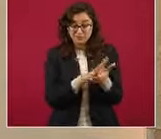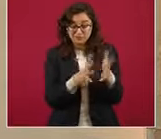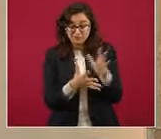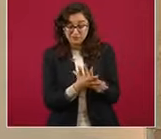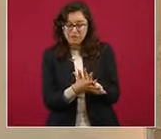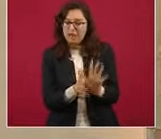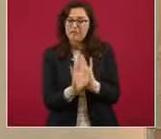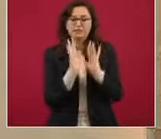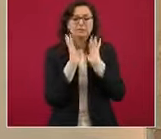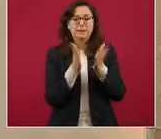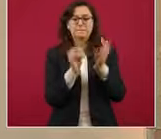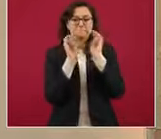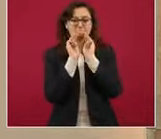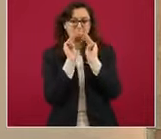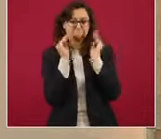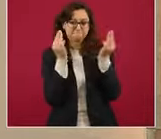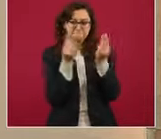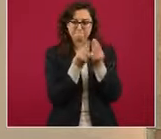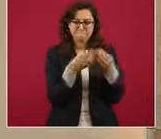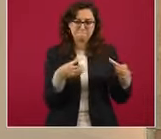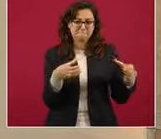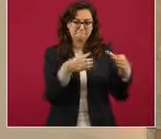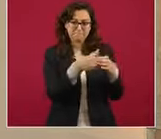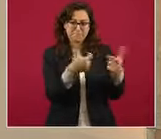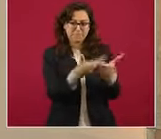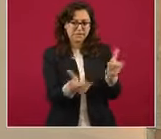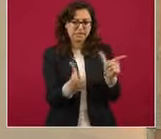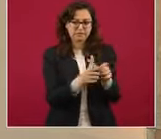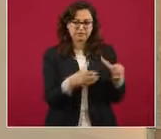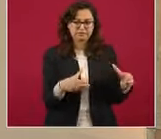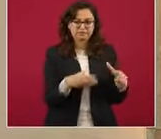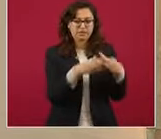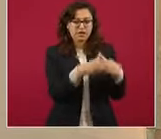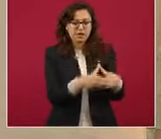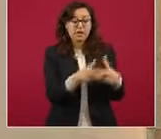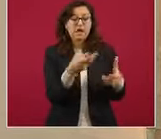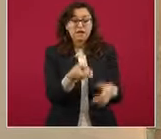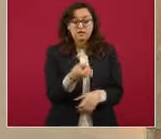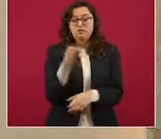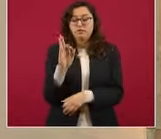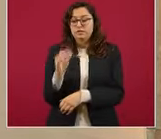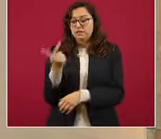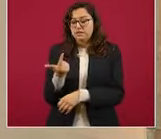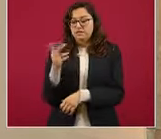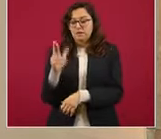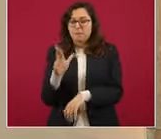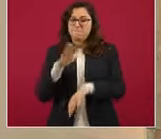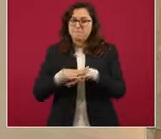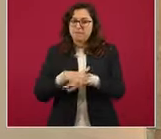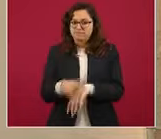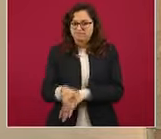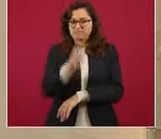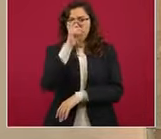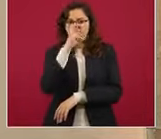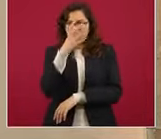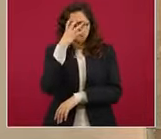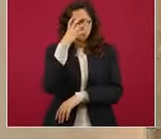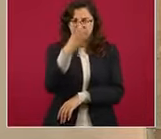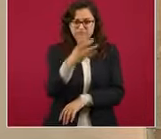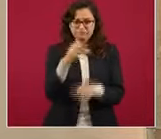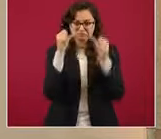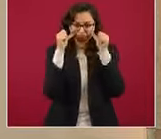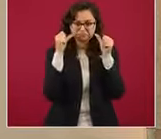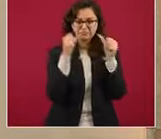Es decir, aquí podemos más bien señalar que hay un mayor trabajo de la Fiscalía General de la República como un ente autónomo.